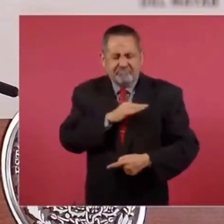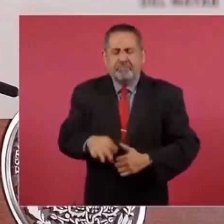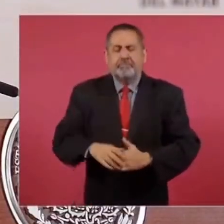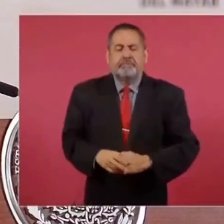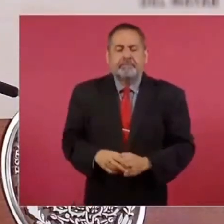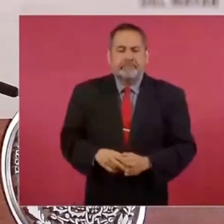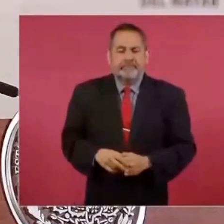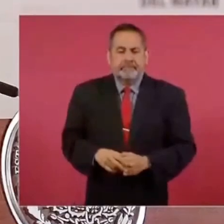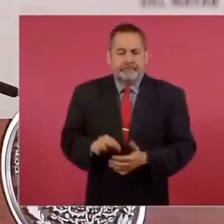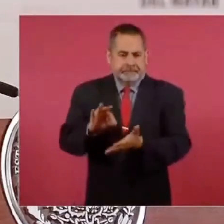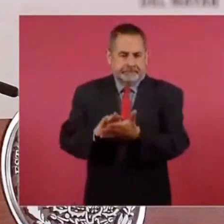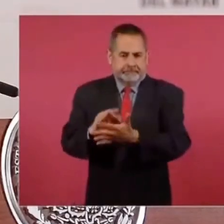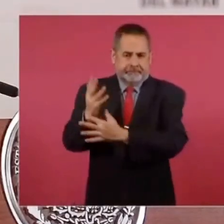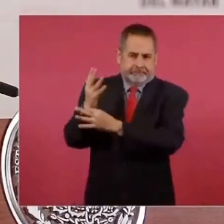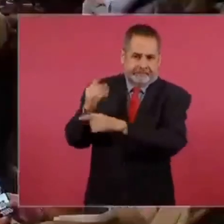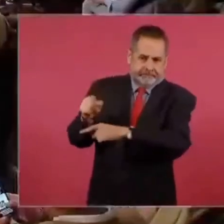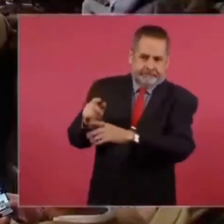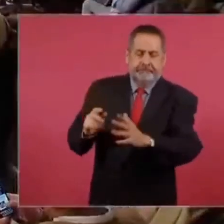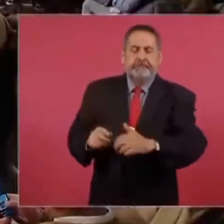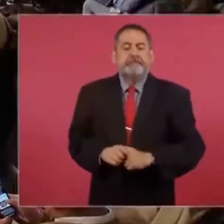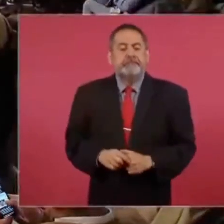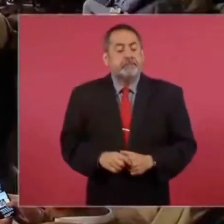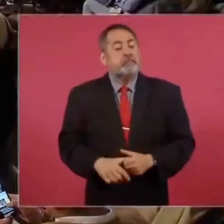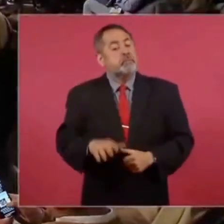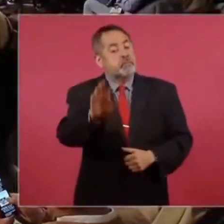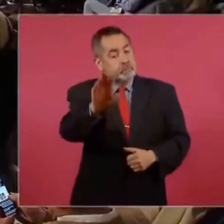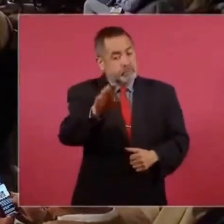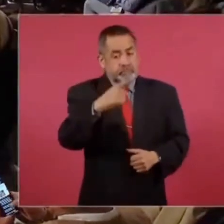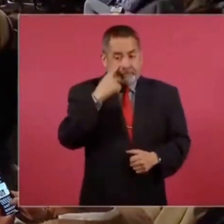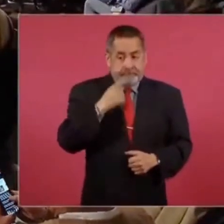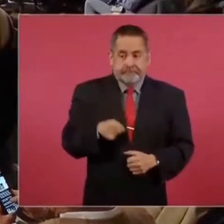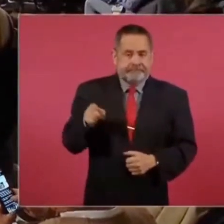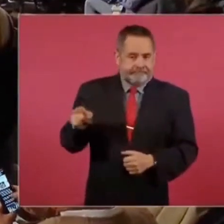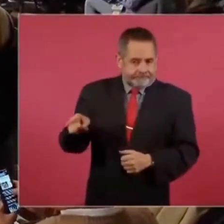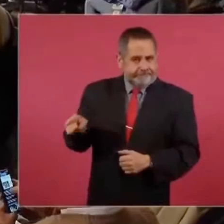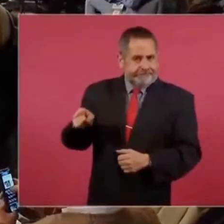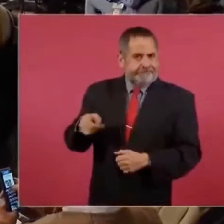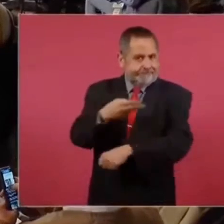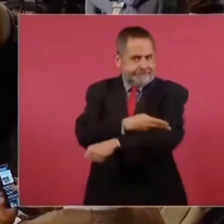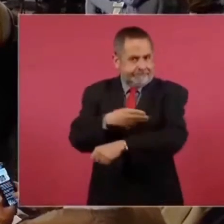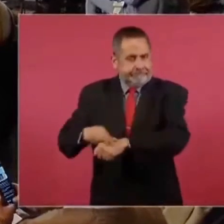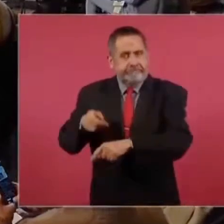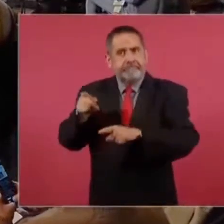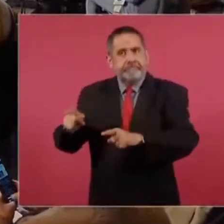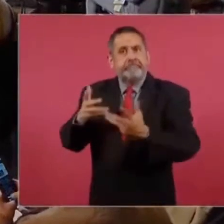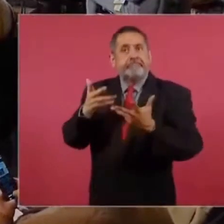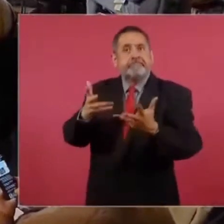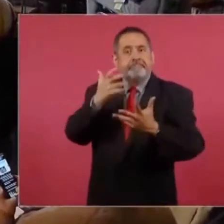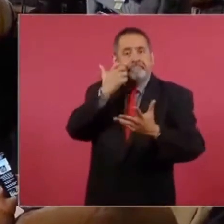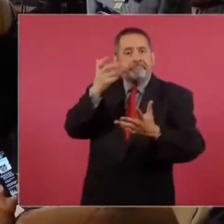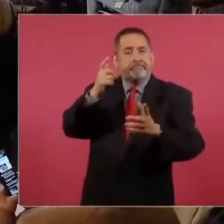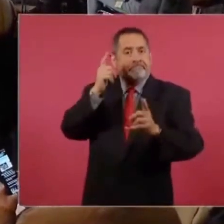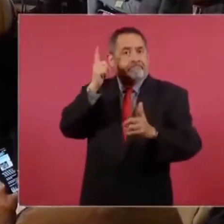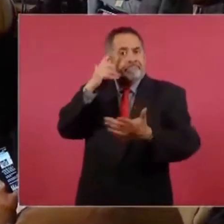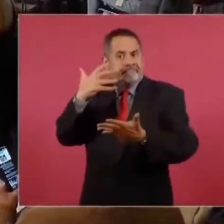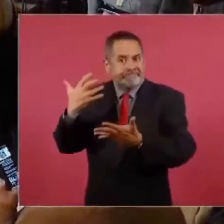Debe entenderse que las esperanzas de triunfo, entre comillas, expresadas por